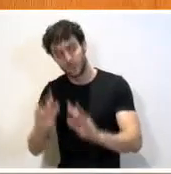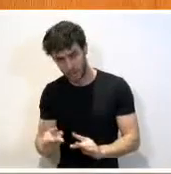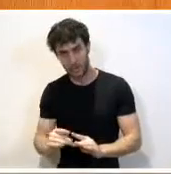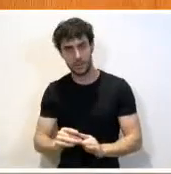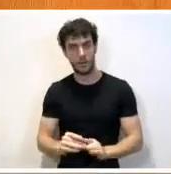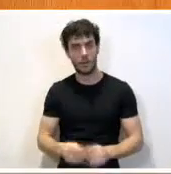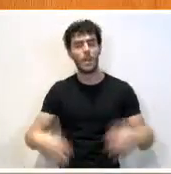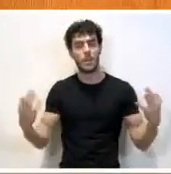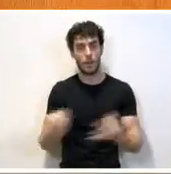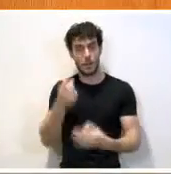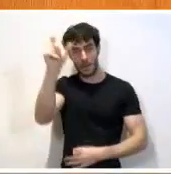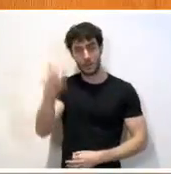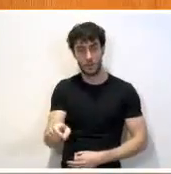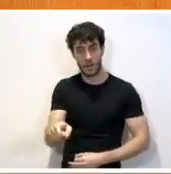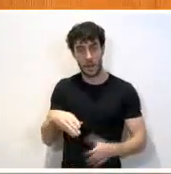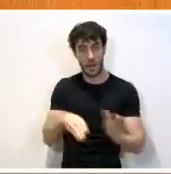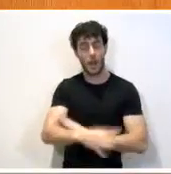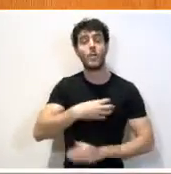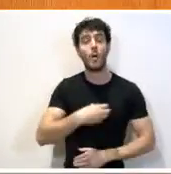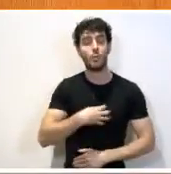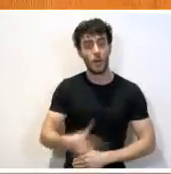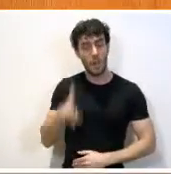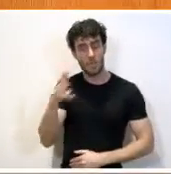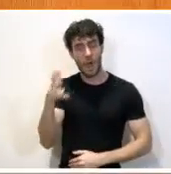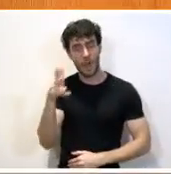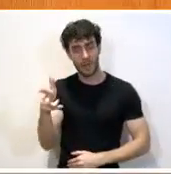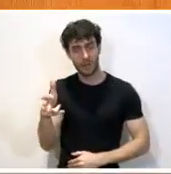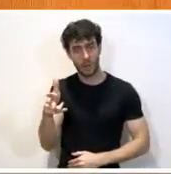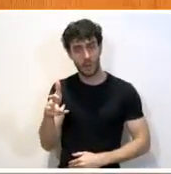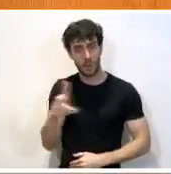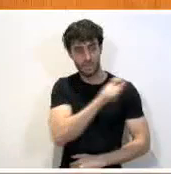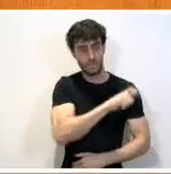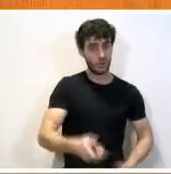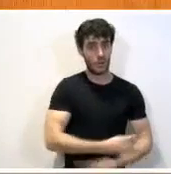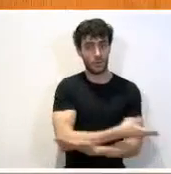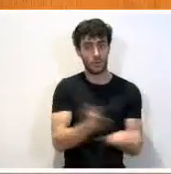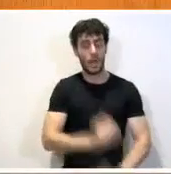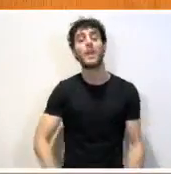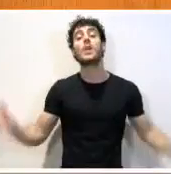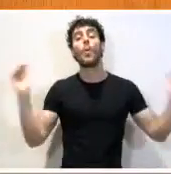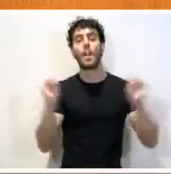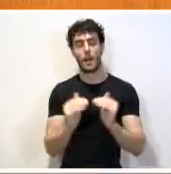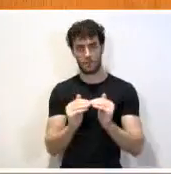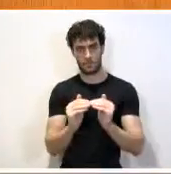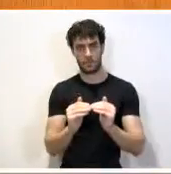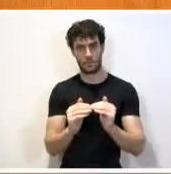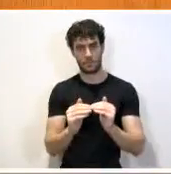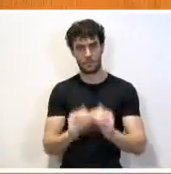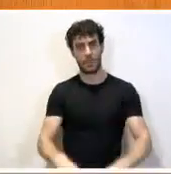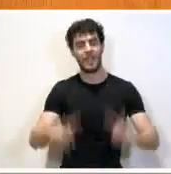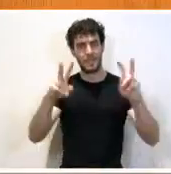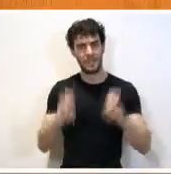persona que no puede acceder a su centro de estudios tiene los mismos derechos que cualquier otro ciudadano de nuestra comunidad autónoma. Y esto no es una